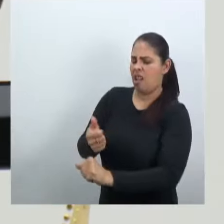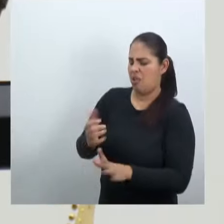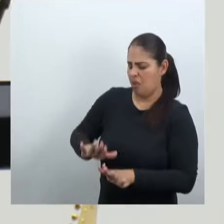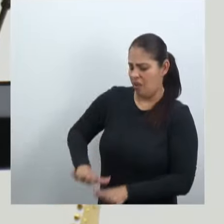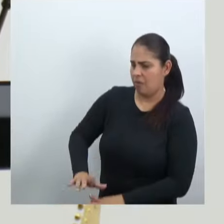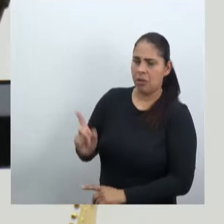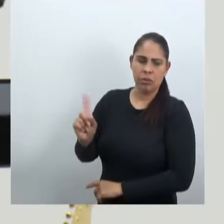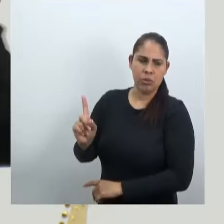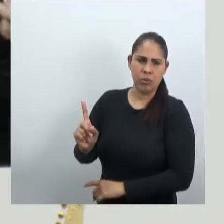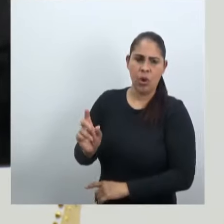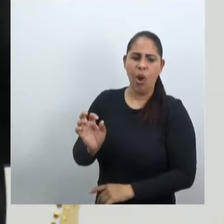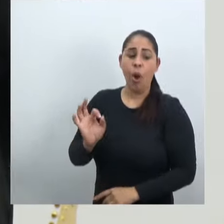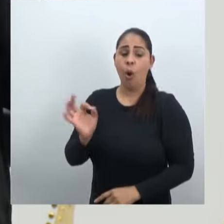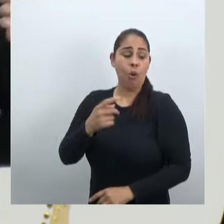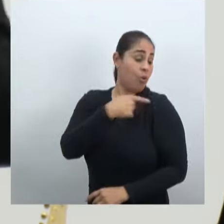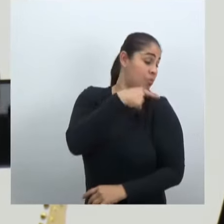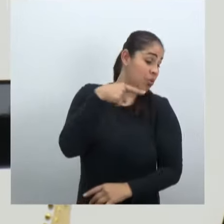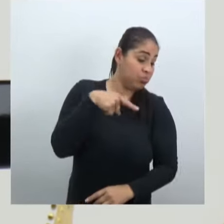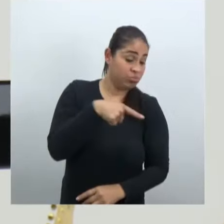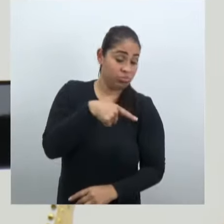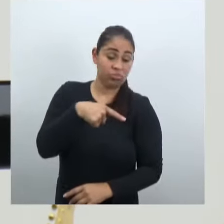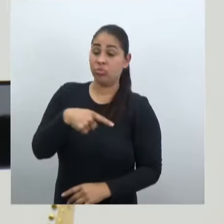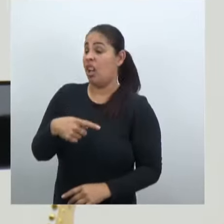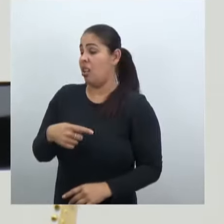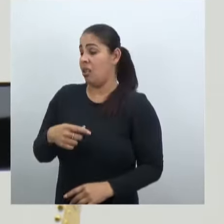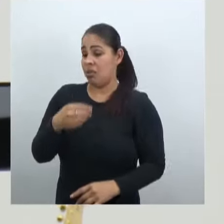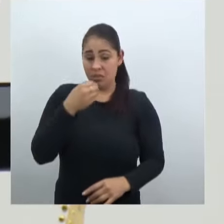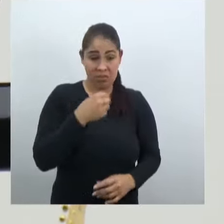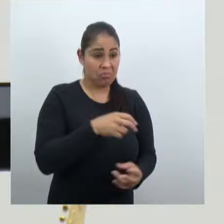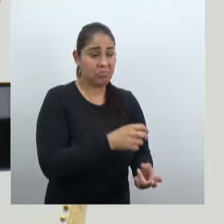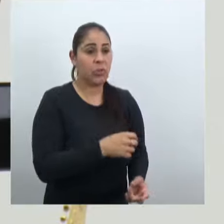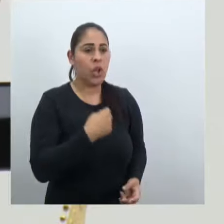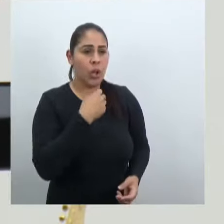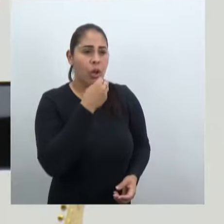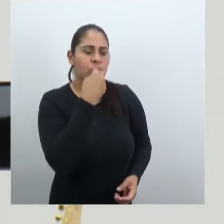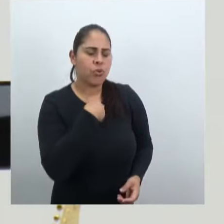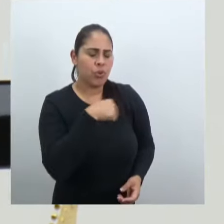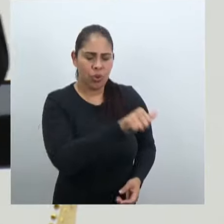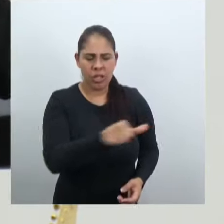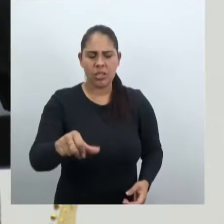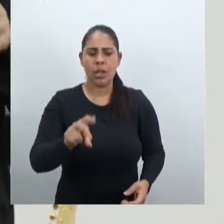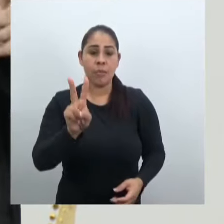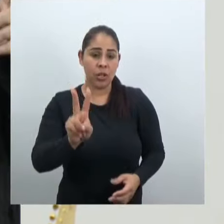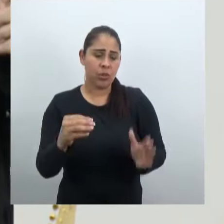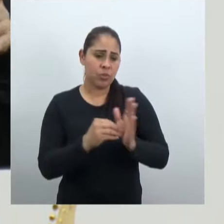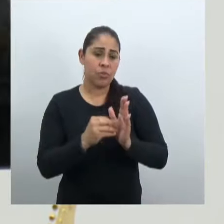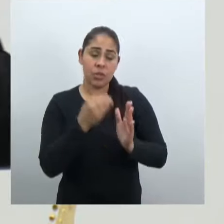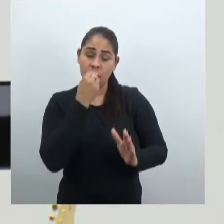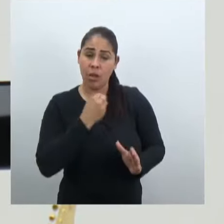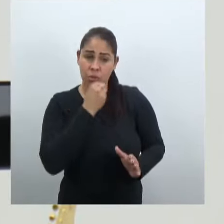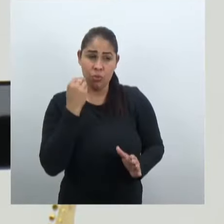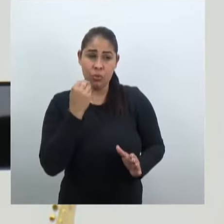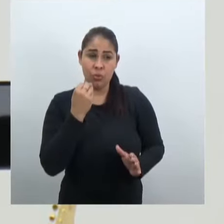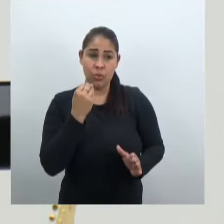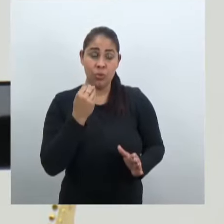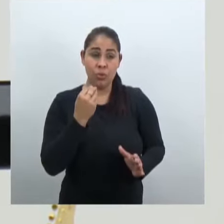publicano. Ayuno dos veces a la semana, doy diezmo de todo lo que gano. Mas el publicano, estando de lejos, no